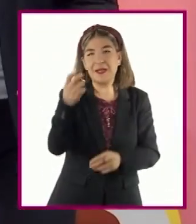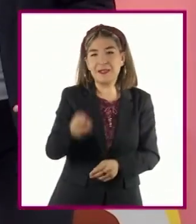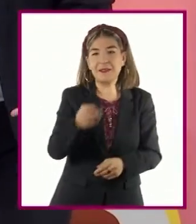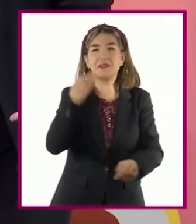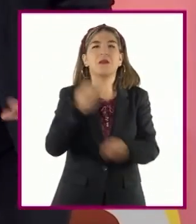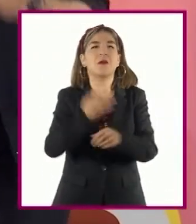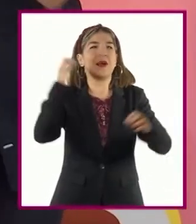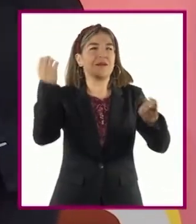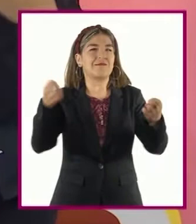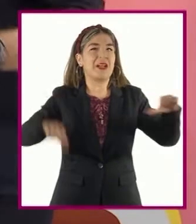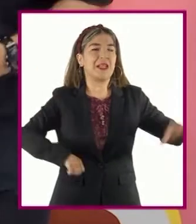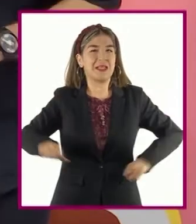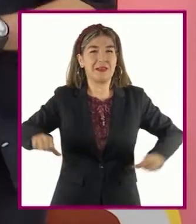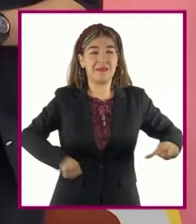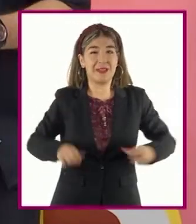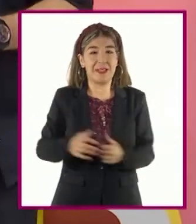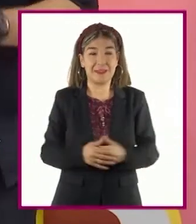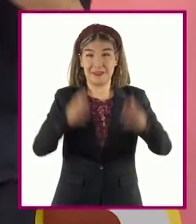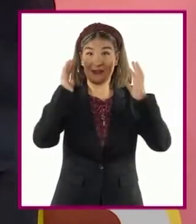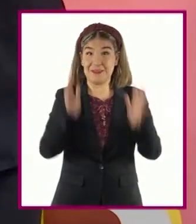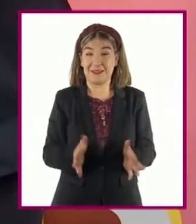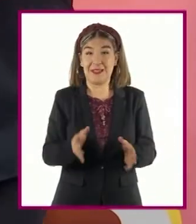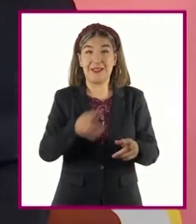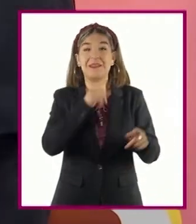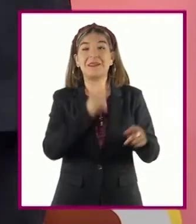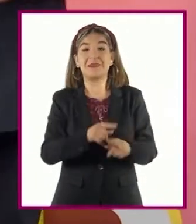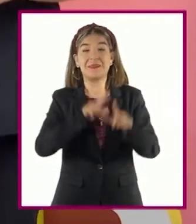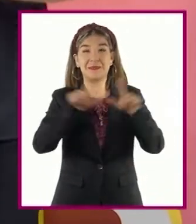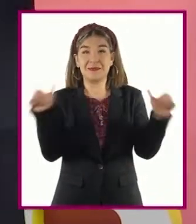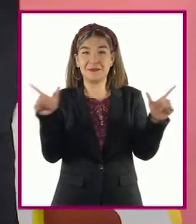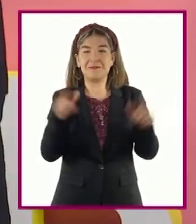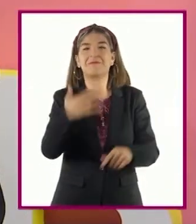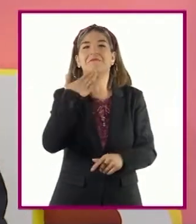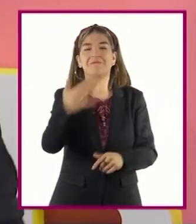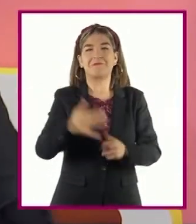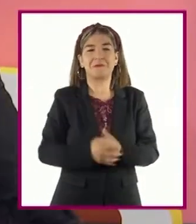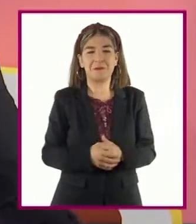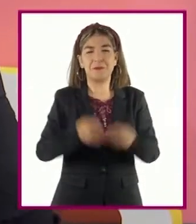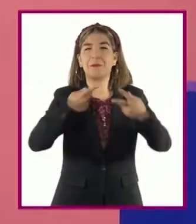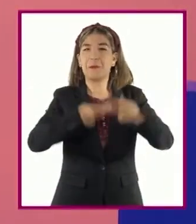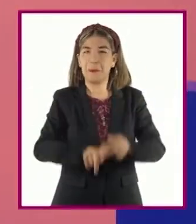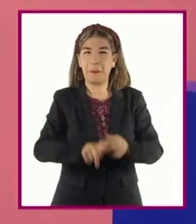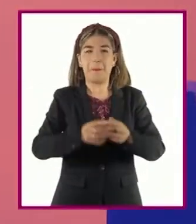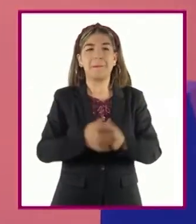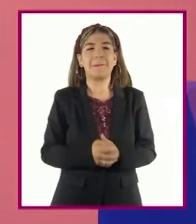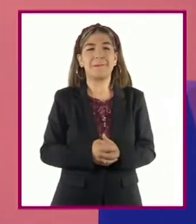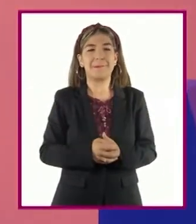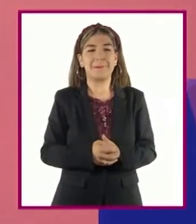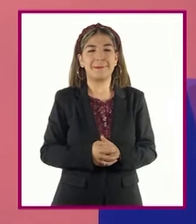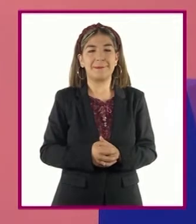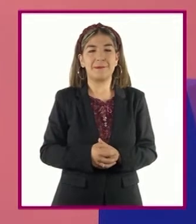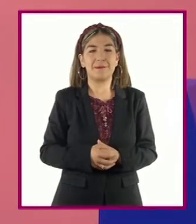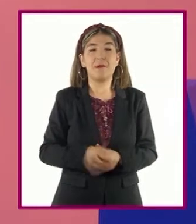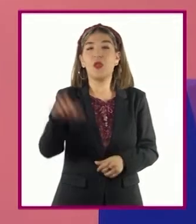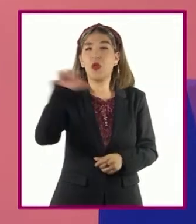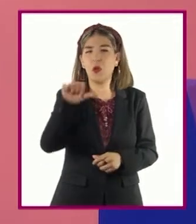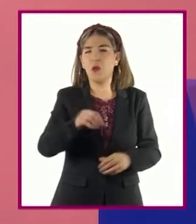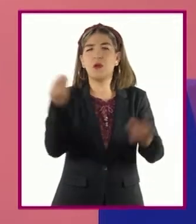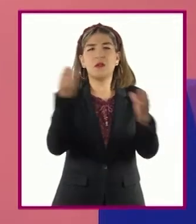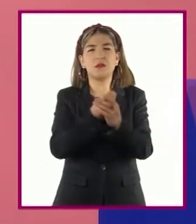de eventos. ¿Listas y listos? Muy bien, iniciemos. Durante esta